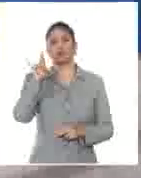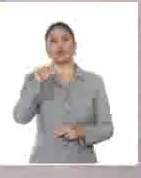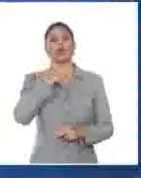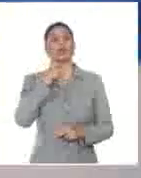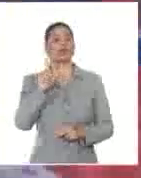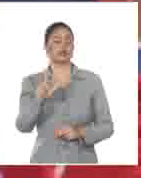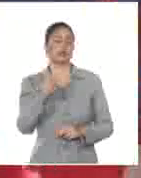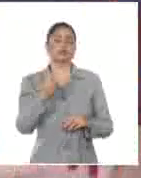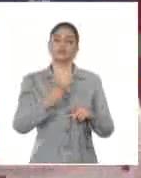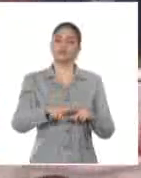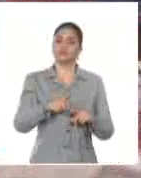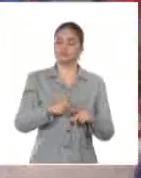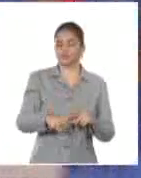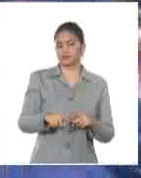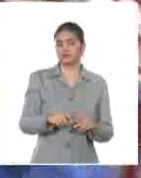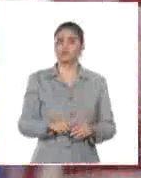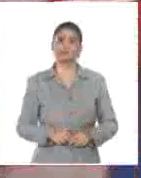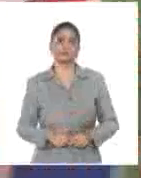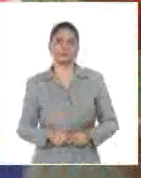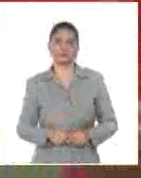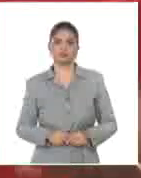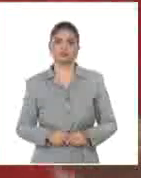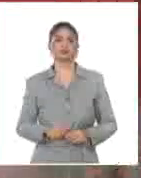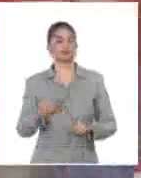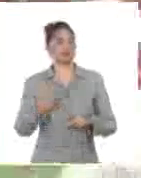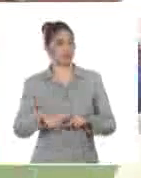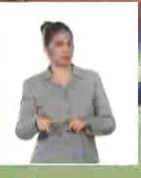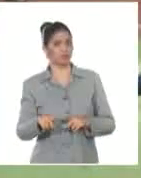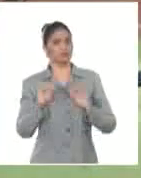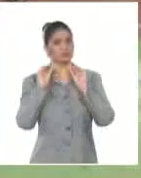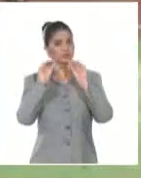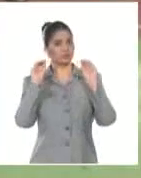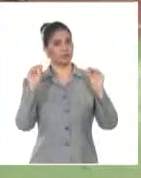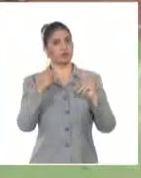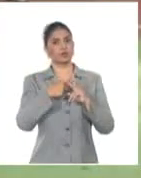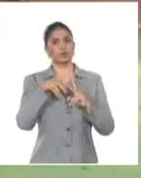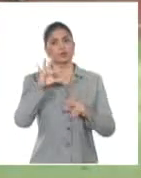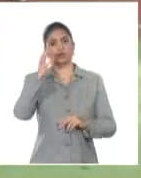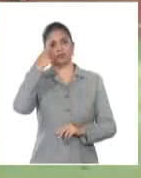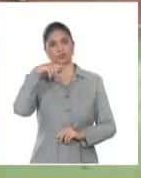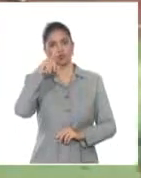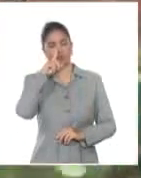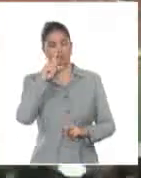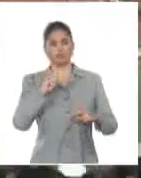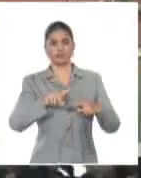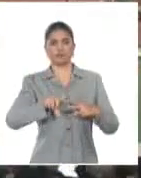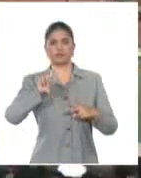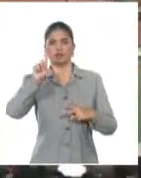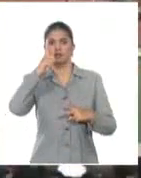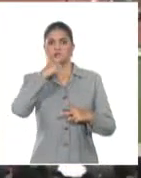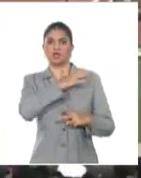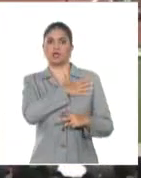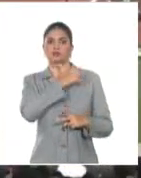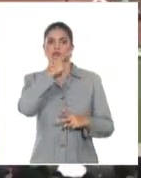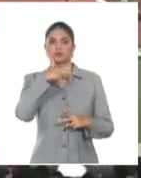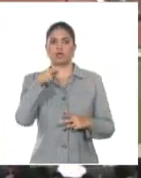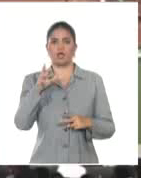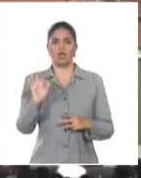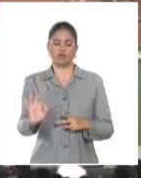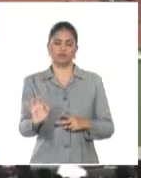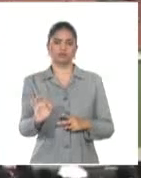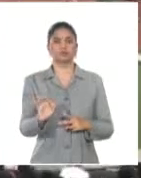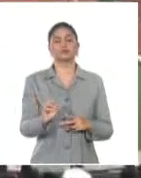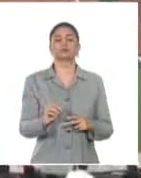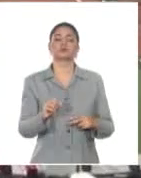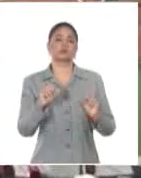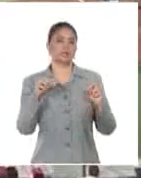otros. Y de los no federados, fueron llamados Joan Moncada, Lázaro Armenteros, Joan López y Ronald Bolaños, en